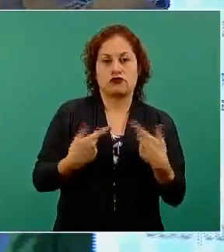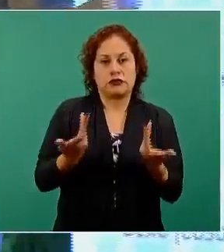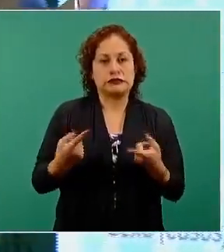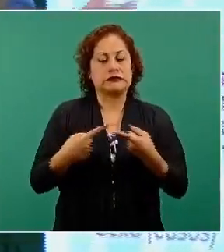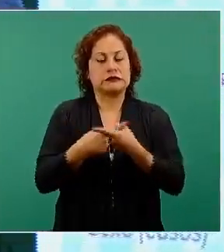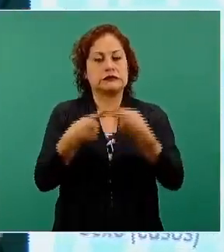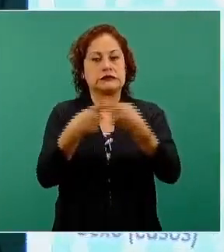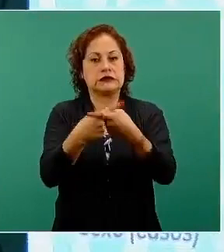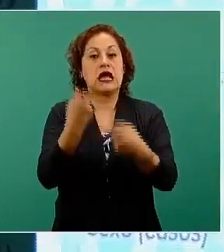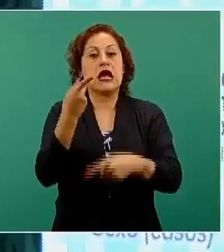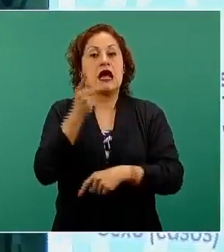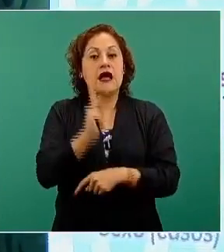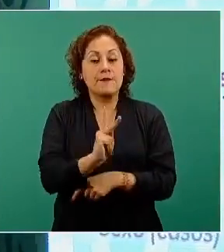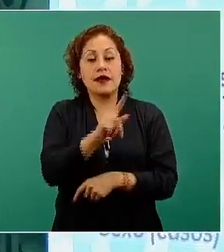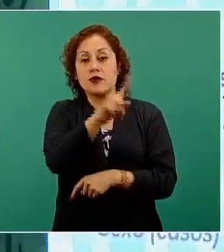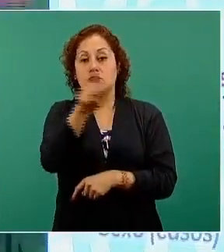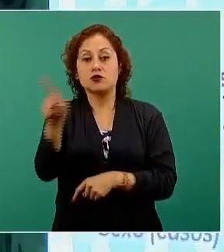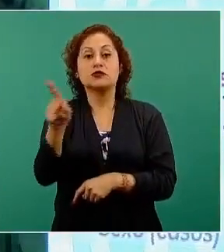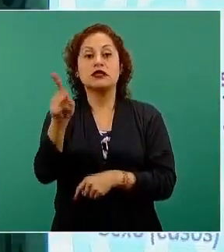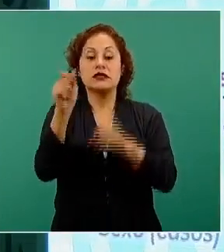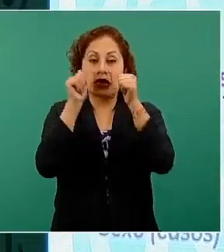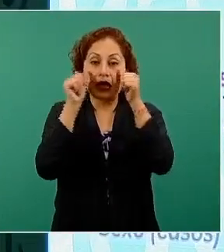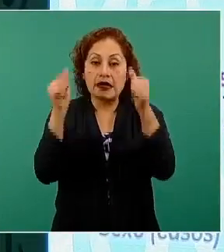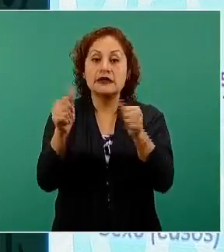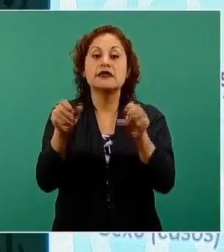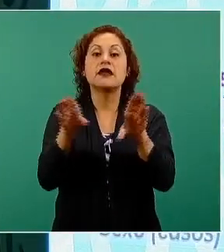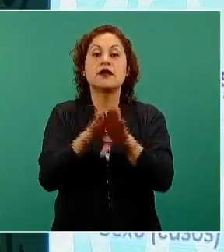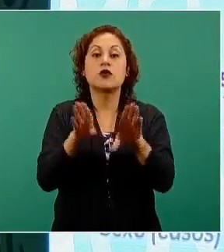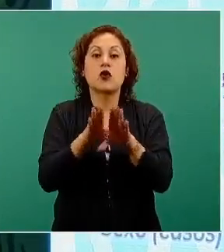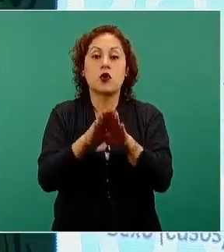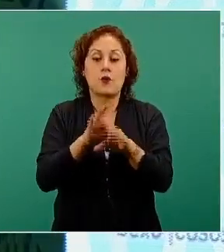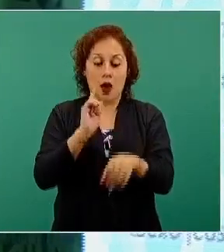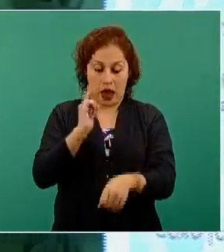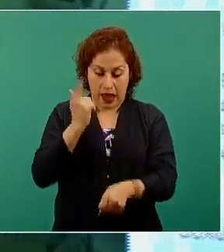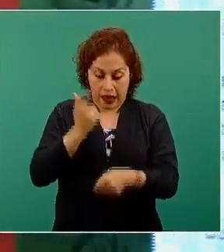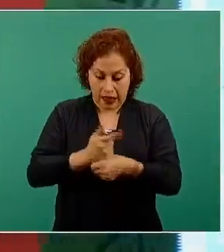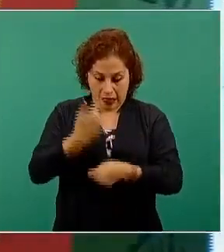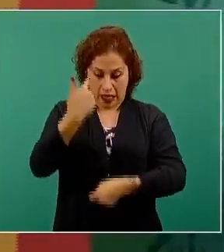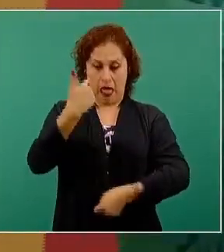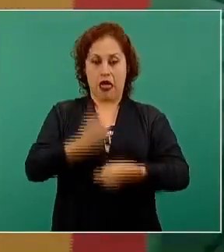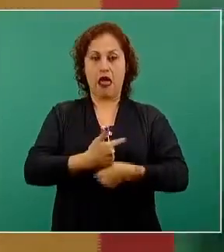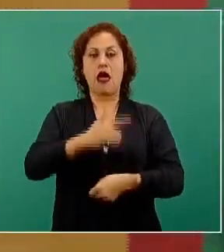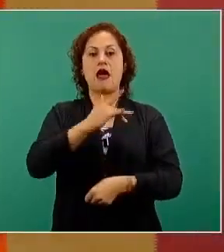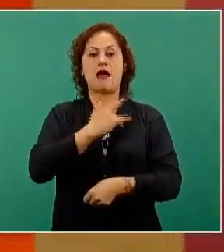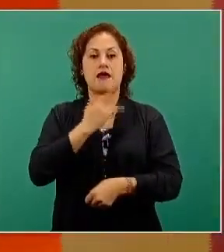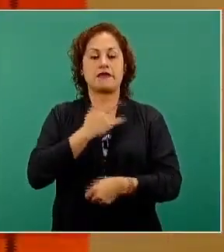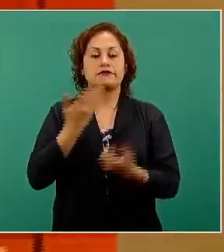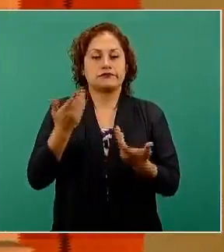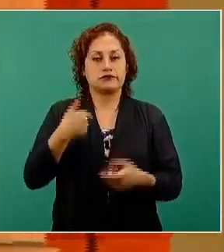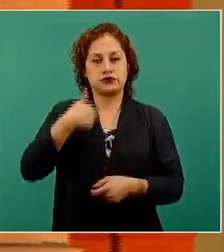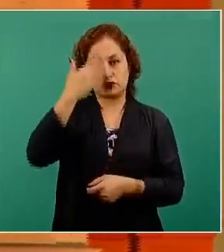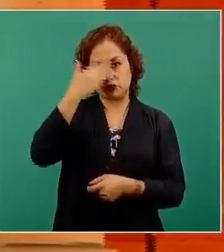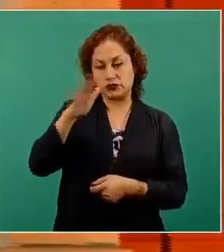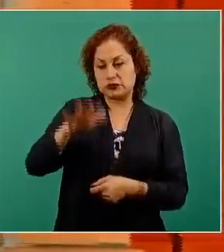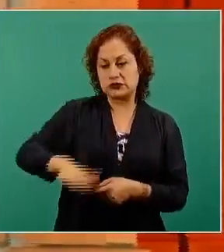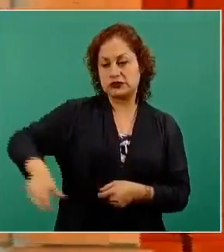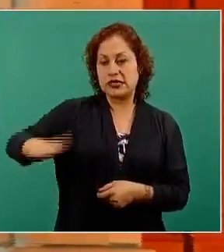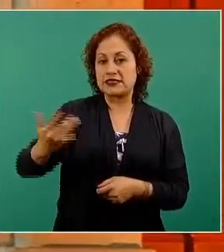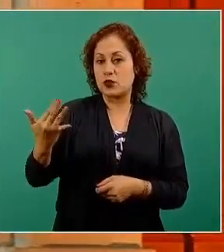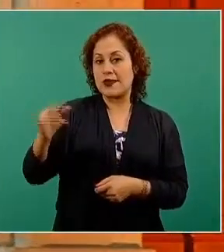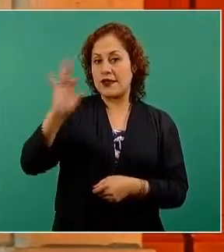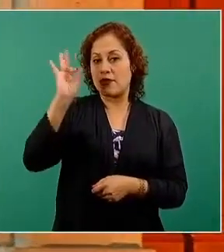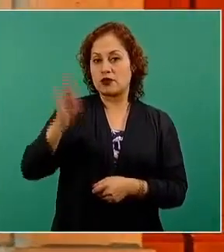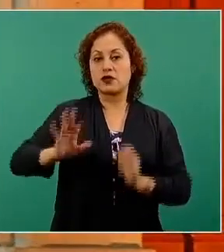el mecanismo de dictaminación. Sé que ahorita más o menos el 50% ya se ha dictaminado su asociación o no